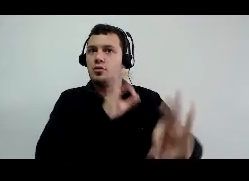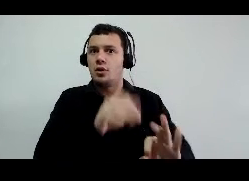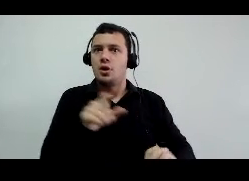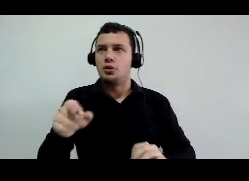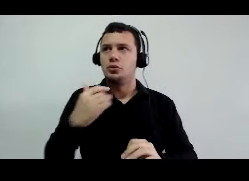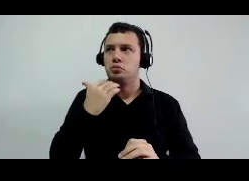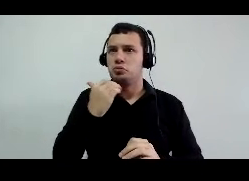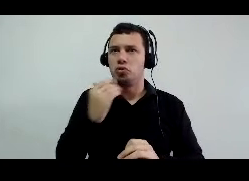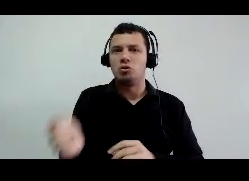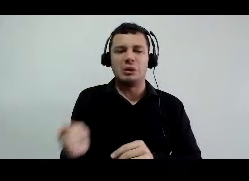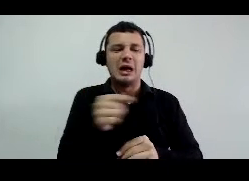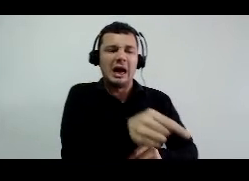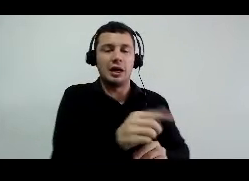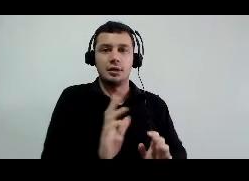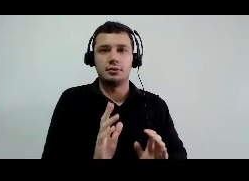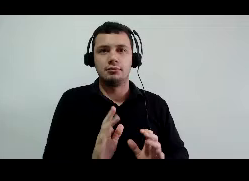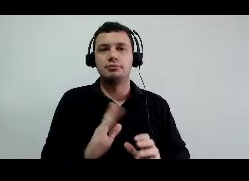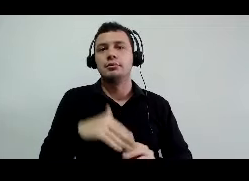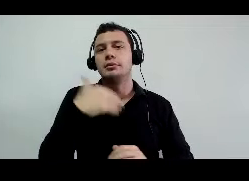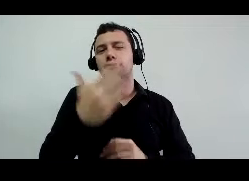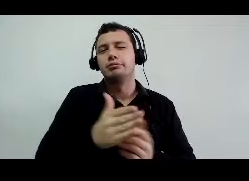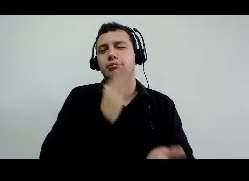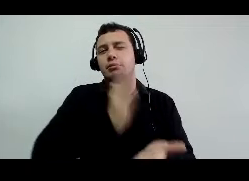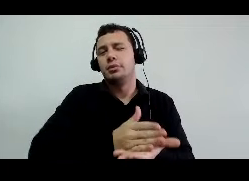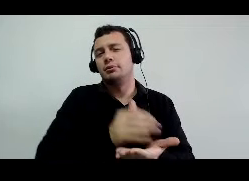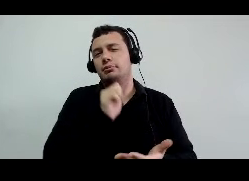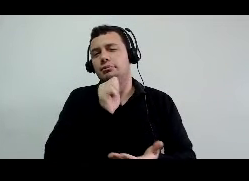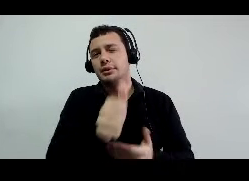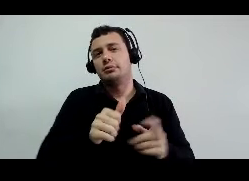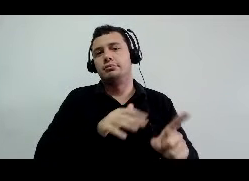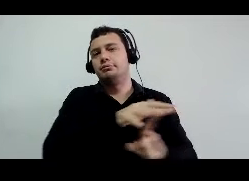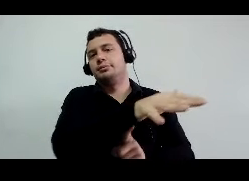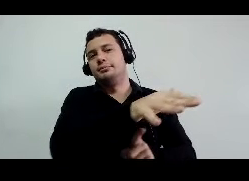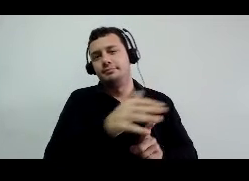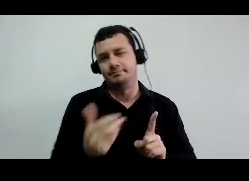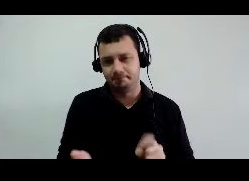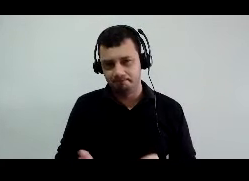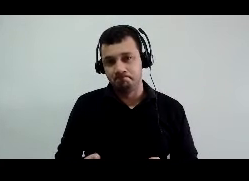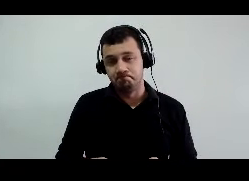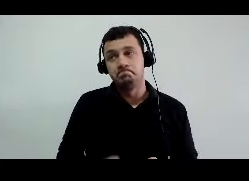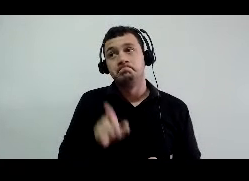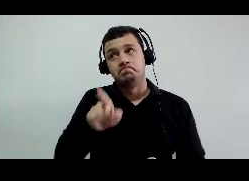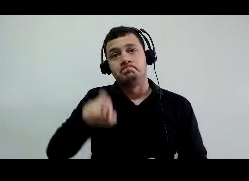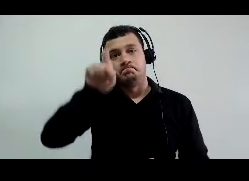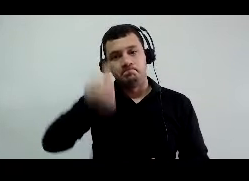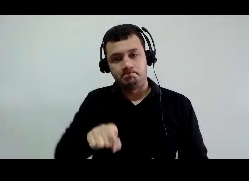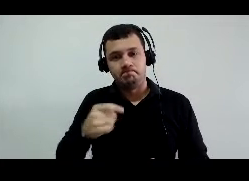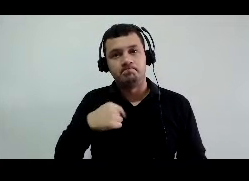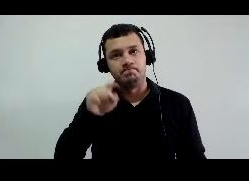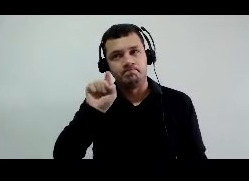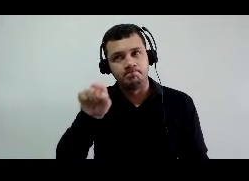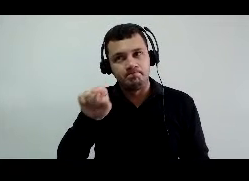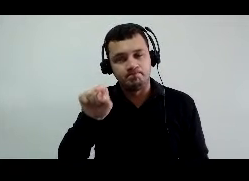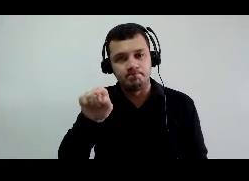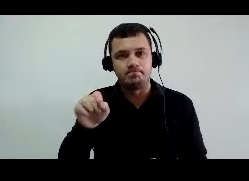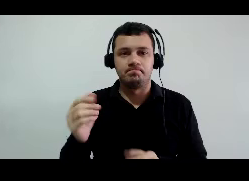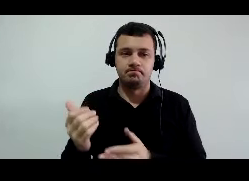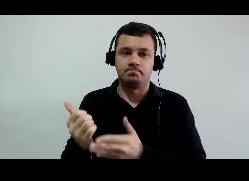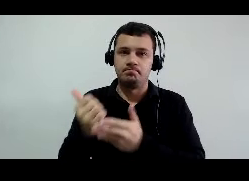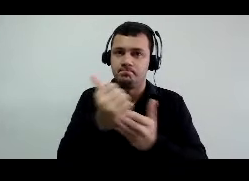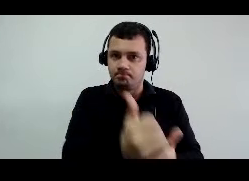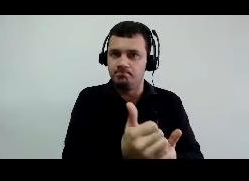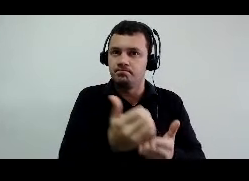tecnología para atender para utilizar esa herramienta, utilizar ese equipo.